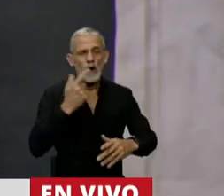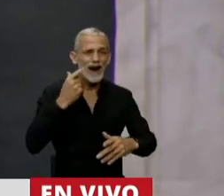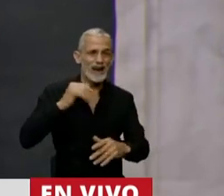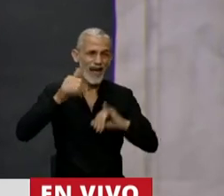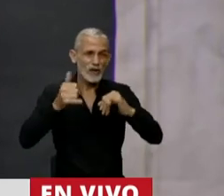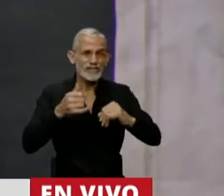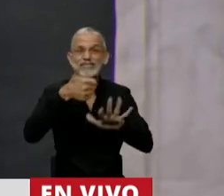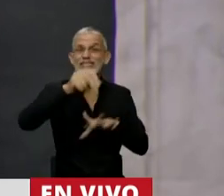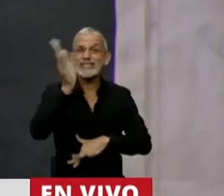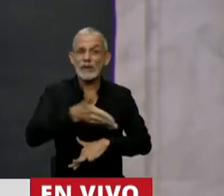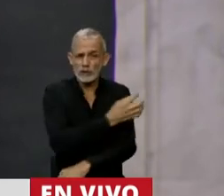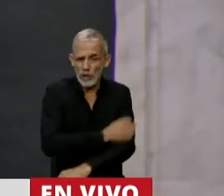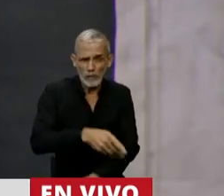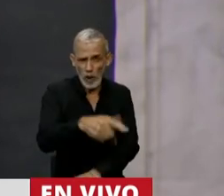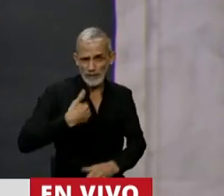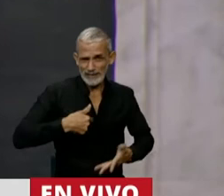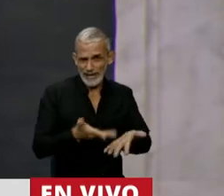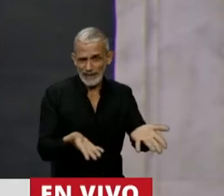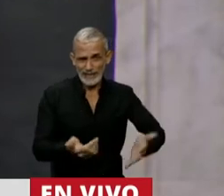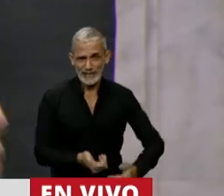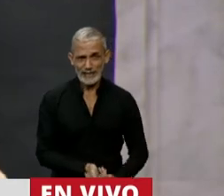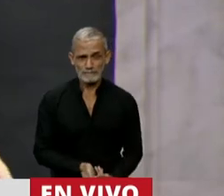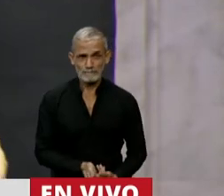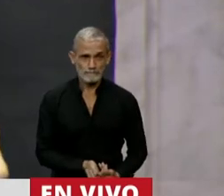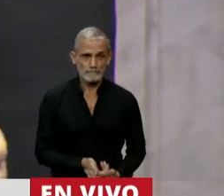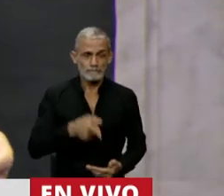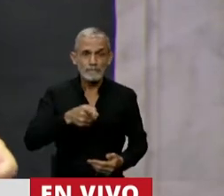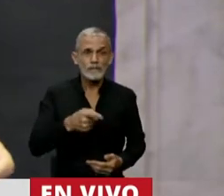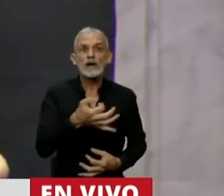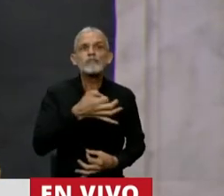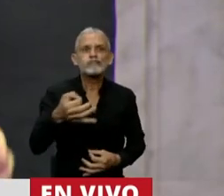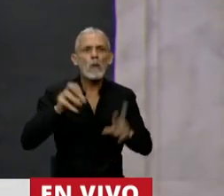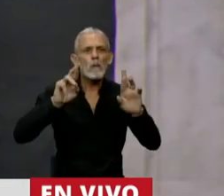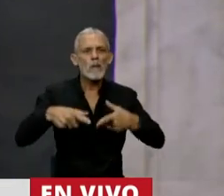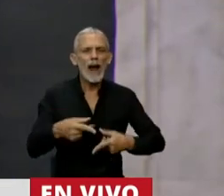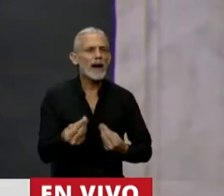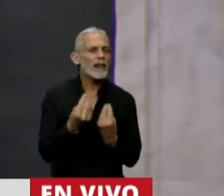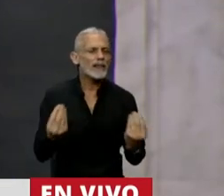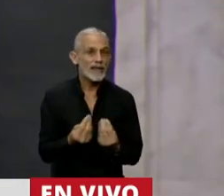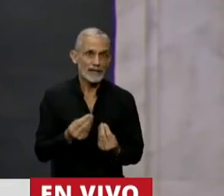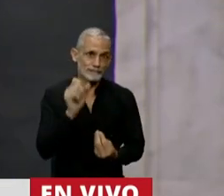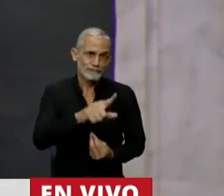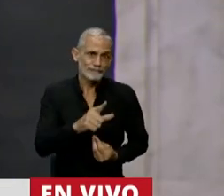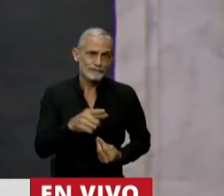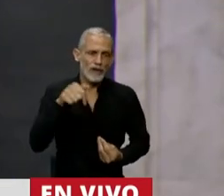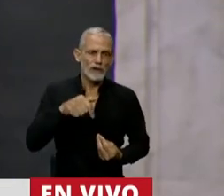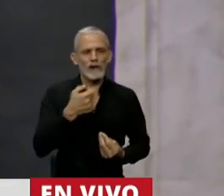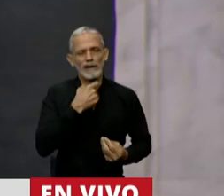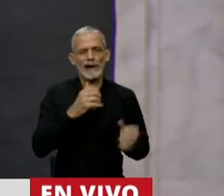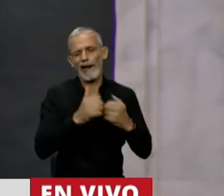del 60% son pobres en la Argentina. Presidente, este es el verdadero plan y lo que hoy se intenta